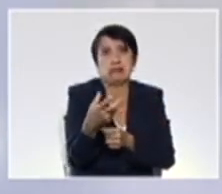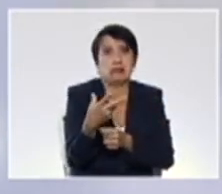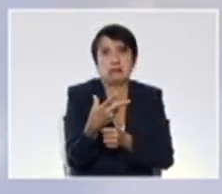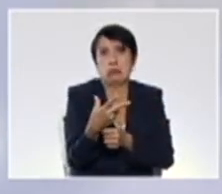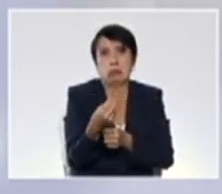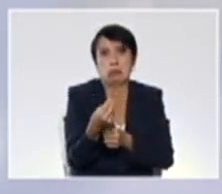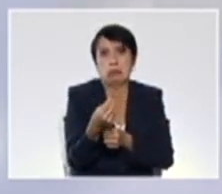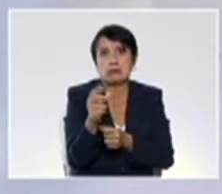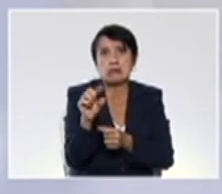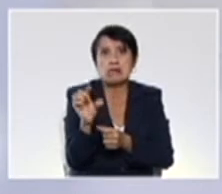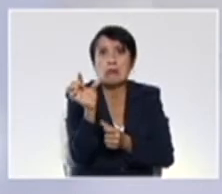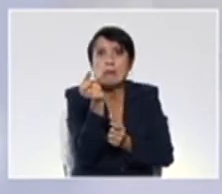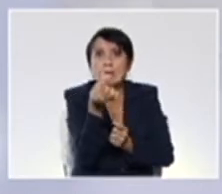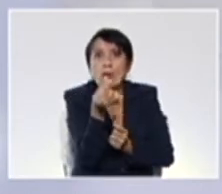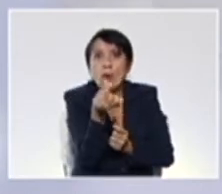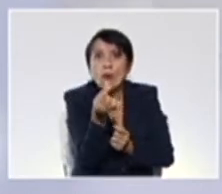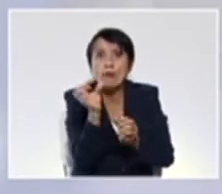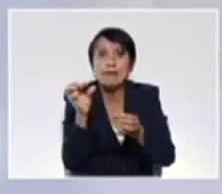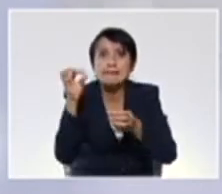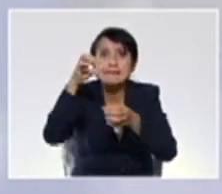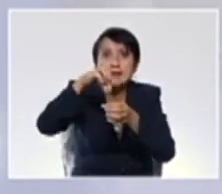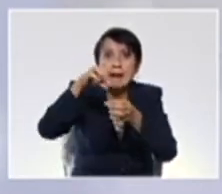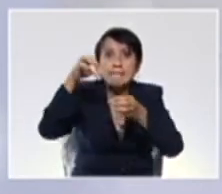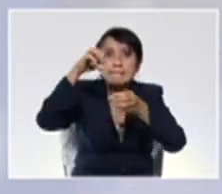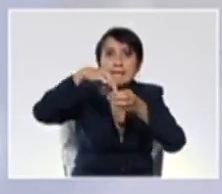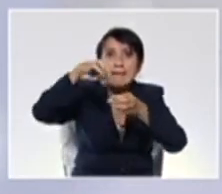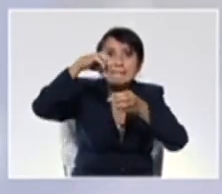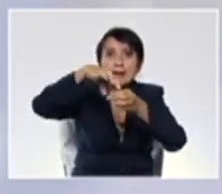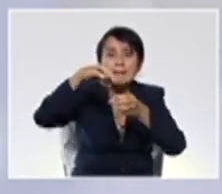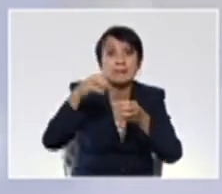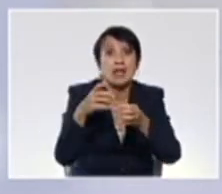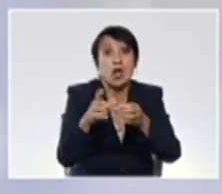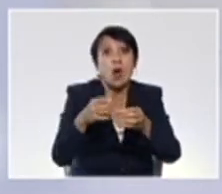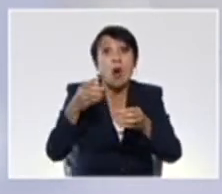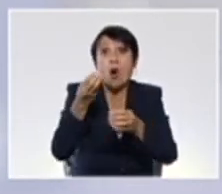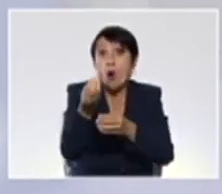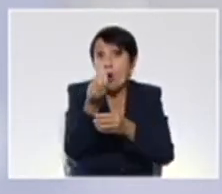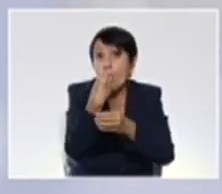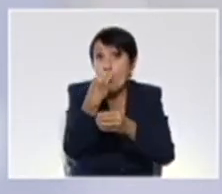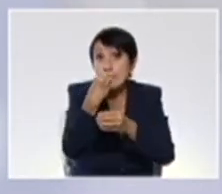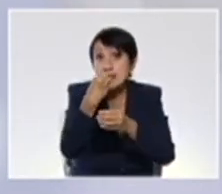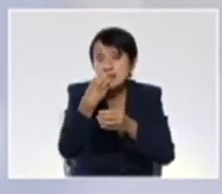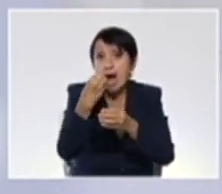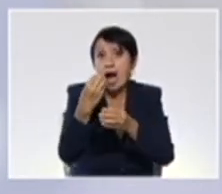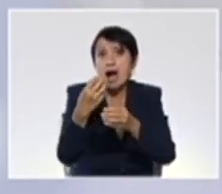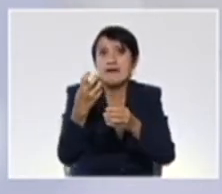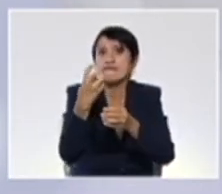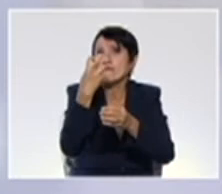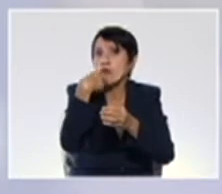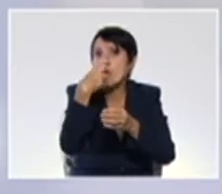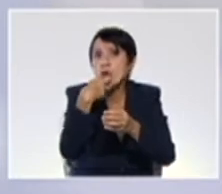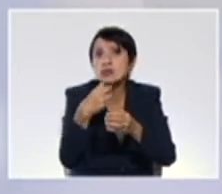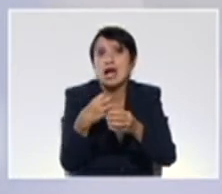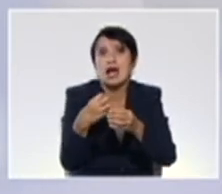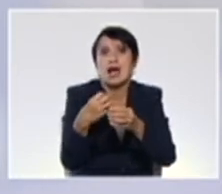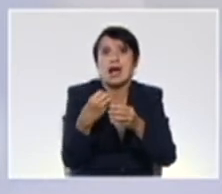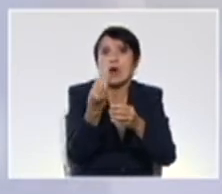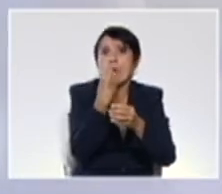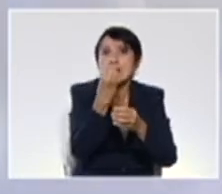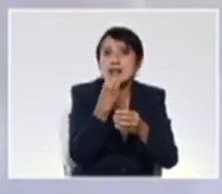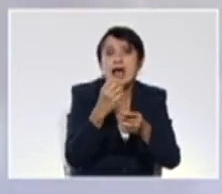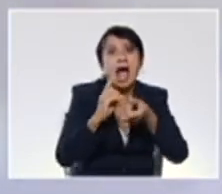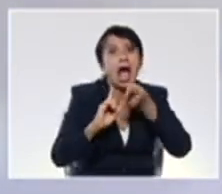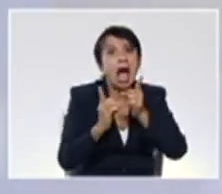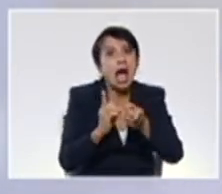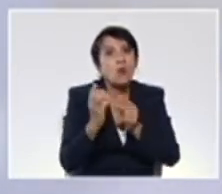después vamos a hablar de eso, ¿sí? Entonces, ningún trozo de comida que va a entrar, o de fruta, o de alimento, que yo